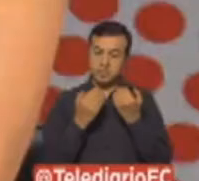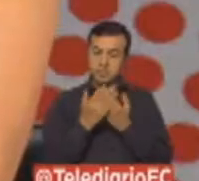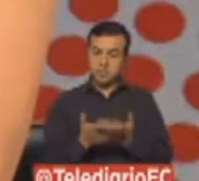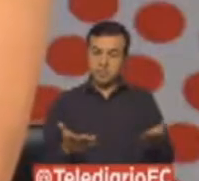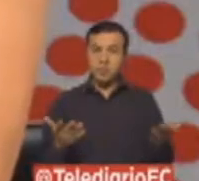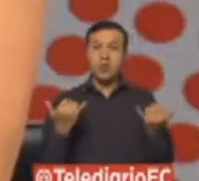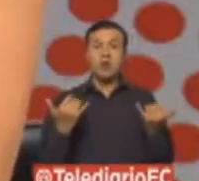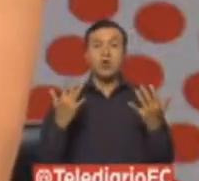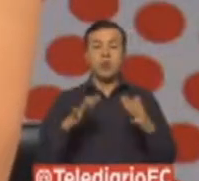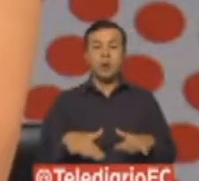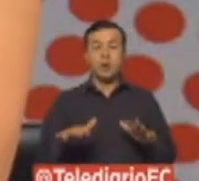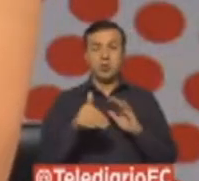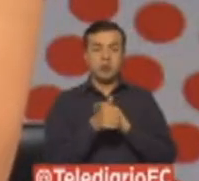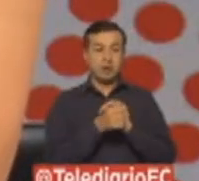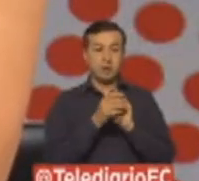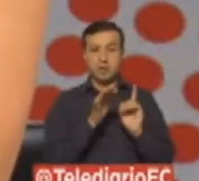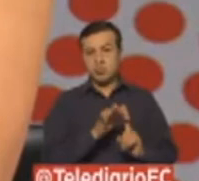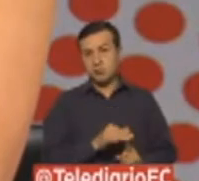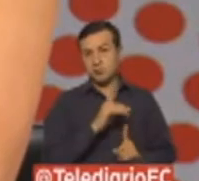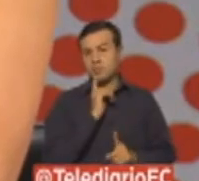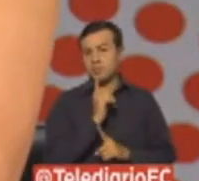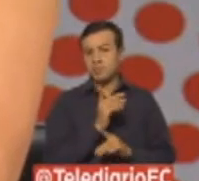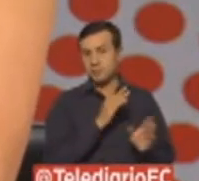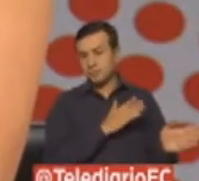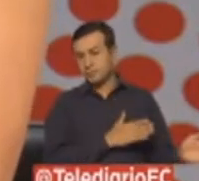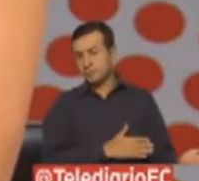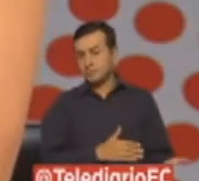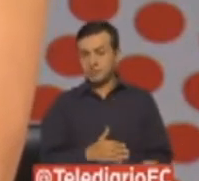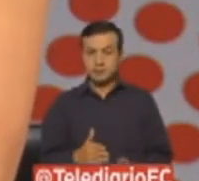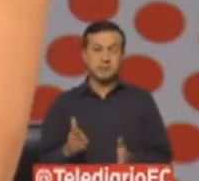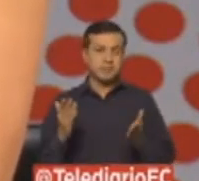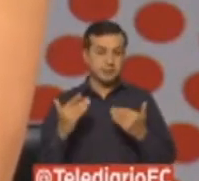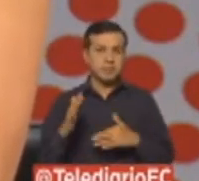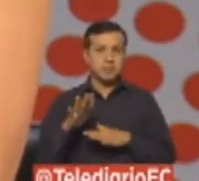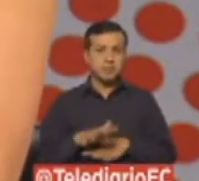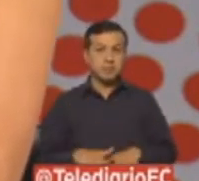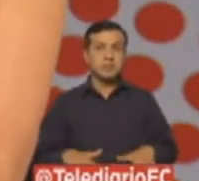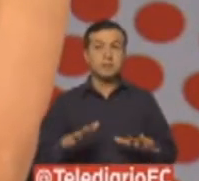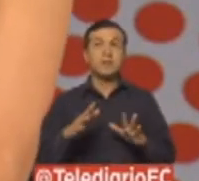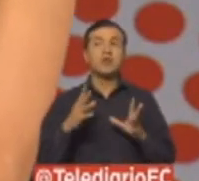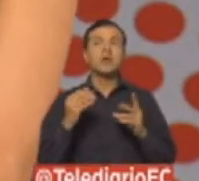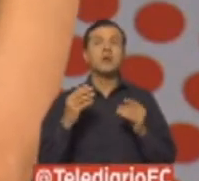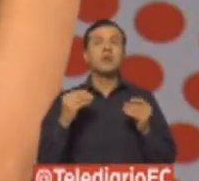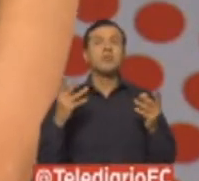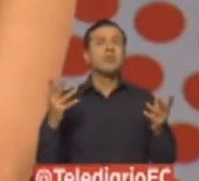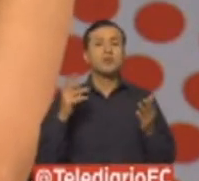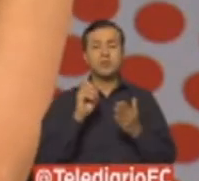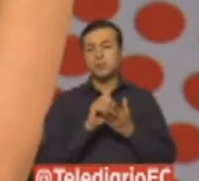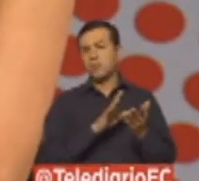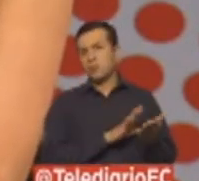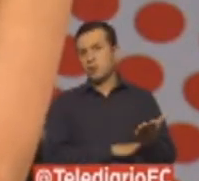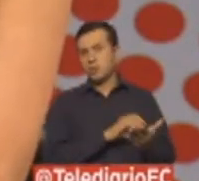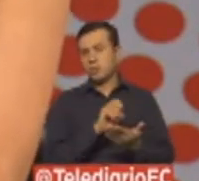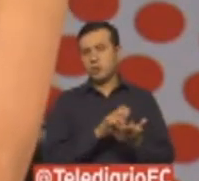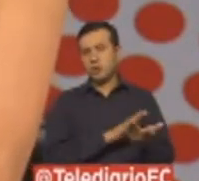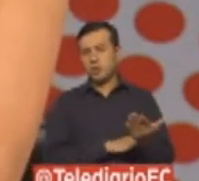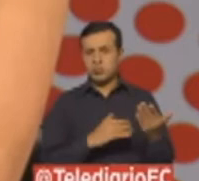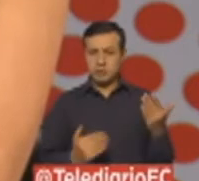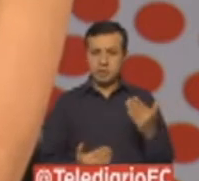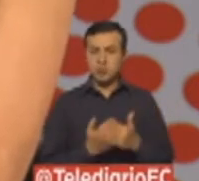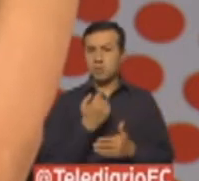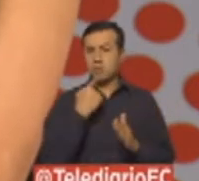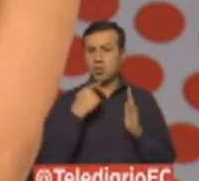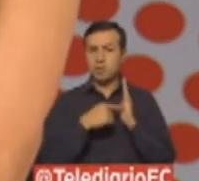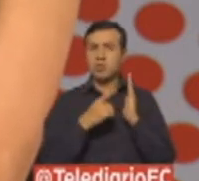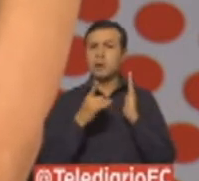ahora que la pagos por ser un tesoro natural ha sido también el escenario para que se desarrollen proyectos de vanguardia el